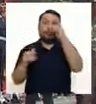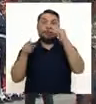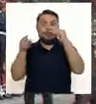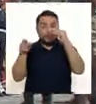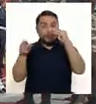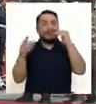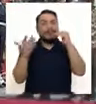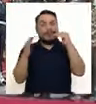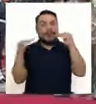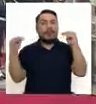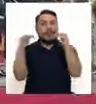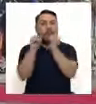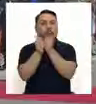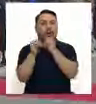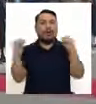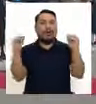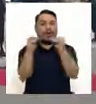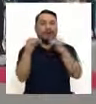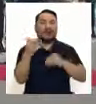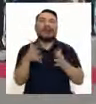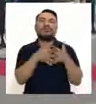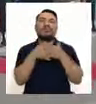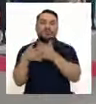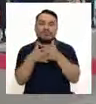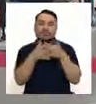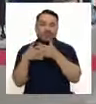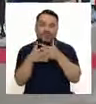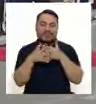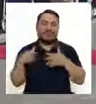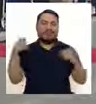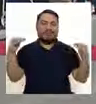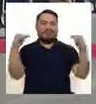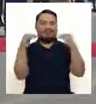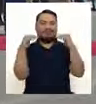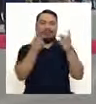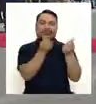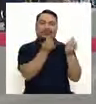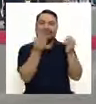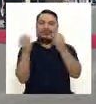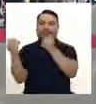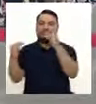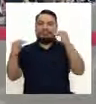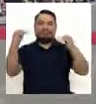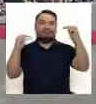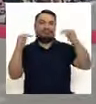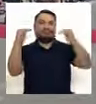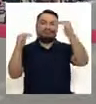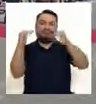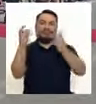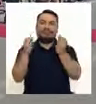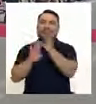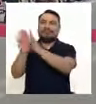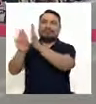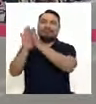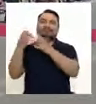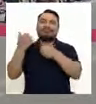en estos momentos en todo aspecto, resaltando el aspecto minero, de